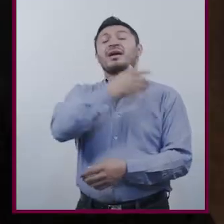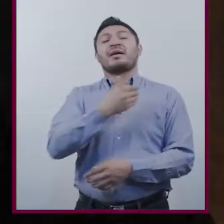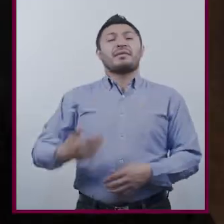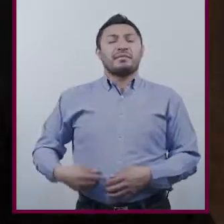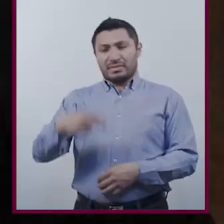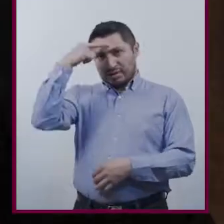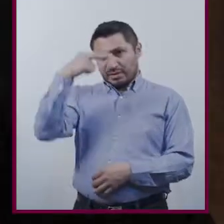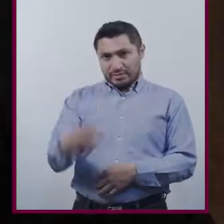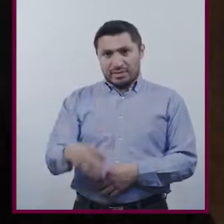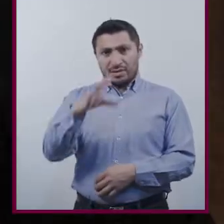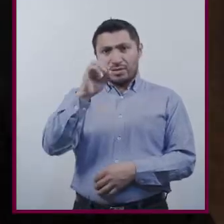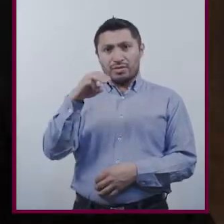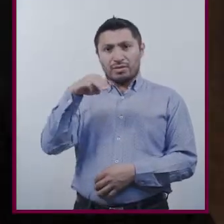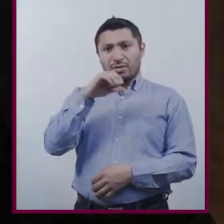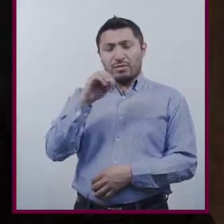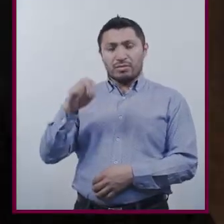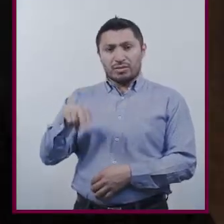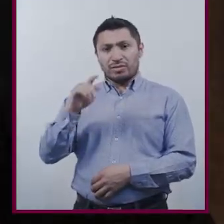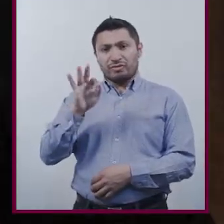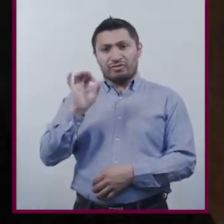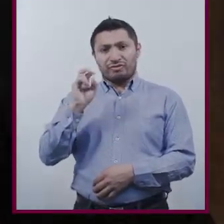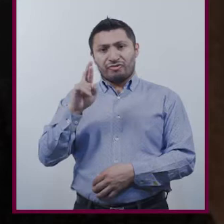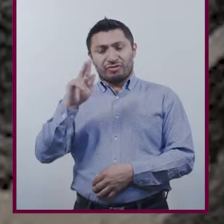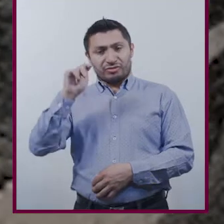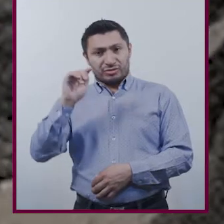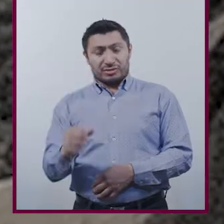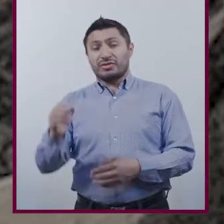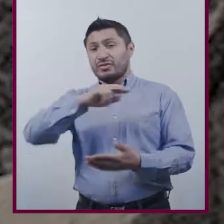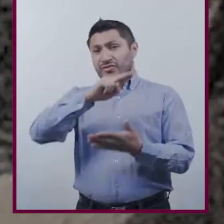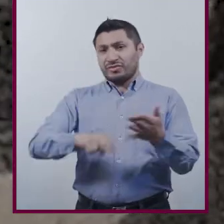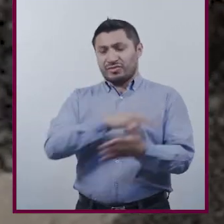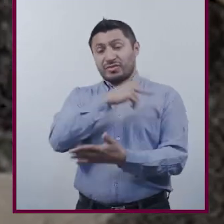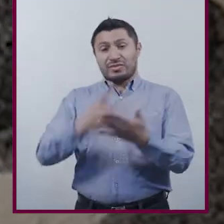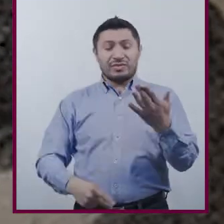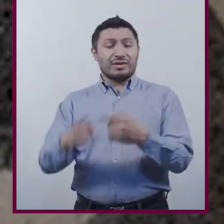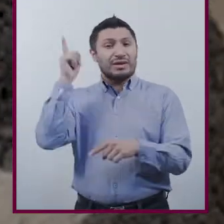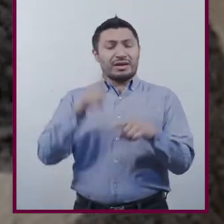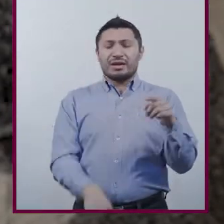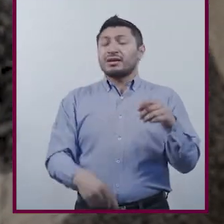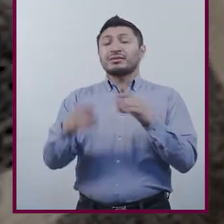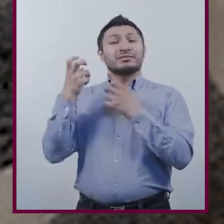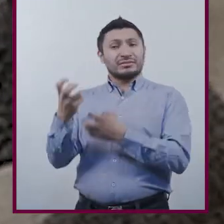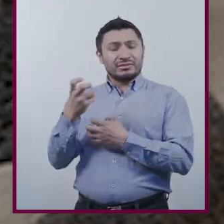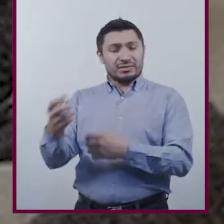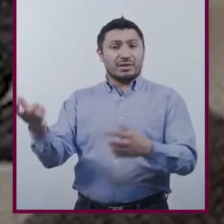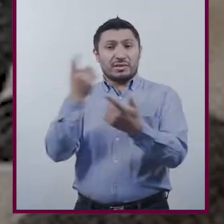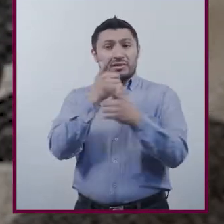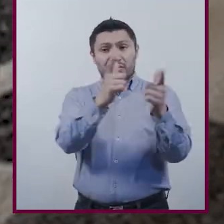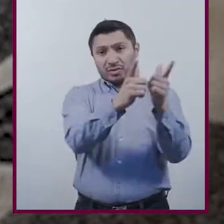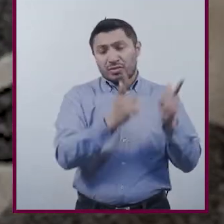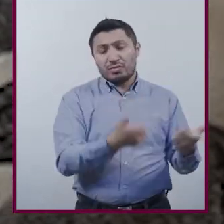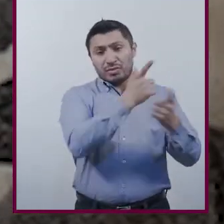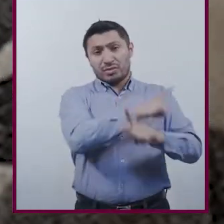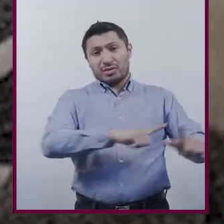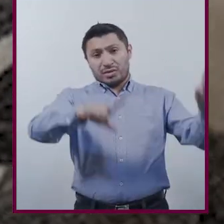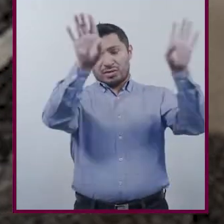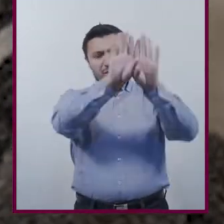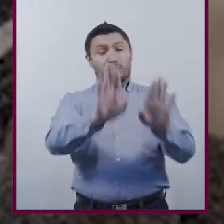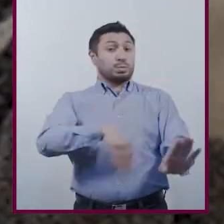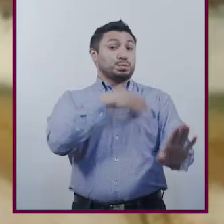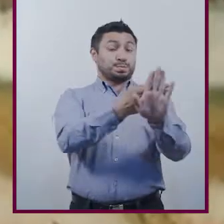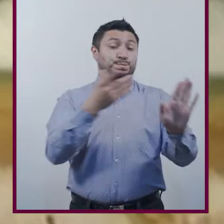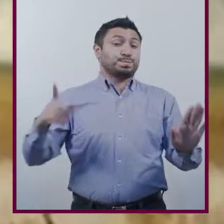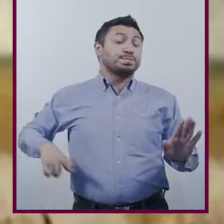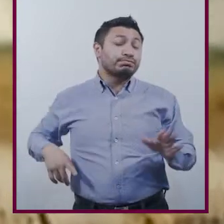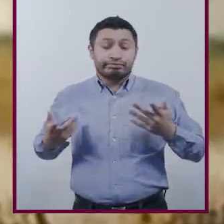México, Comonfort firmó este plan y con ello su destitución, pues los liberales consideraron este acto como un golpe de